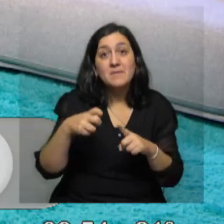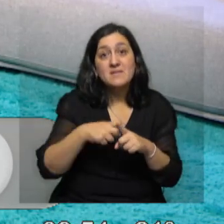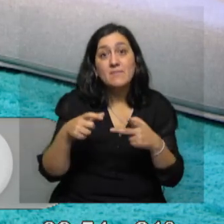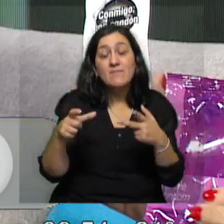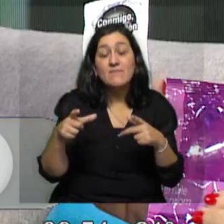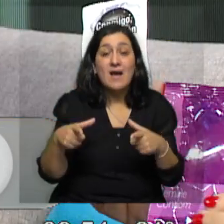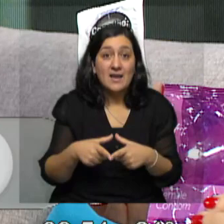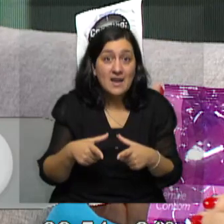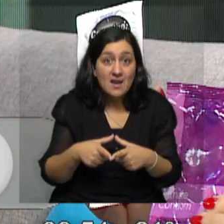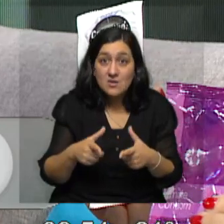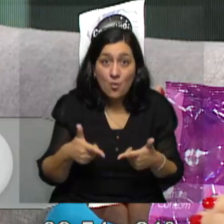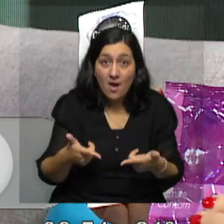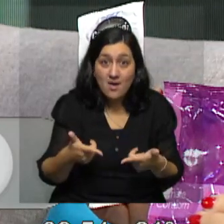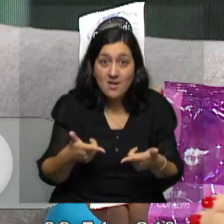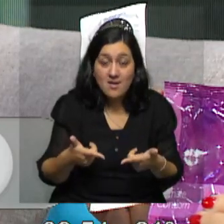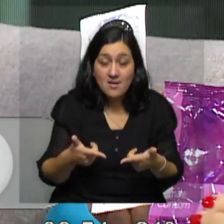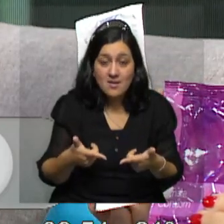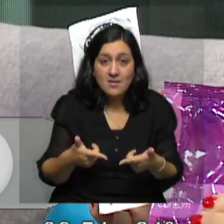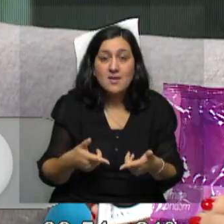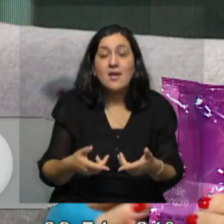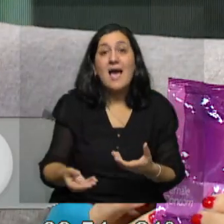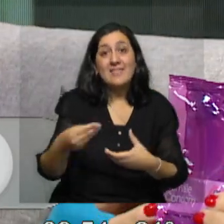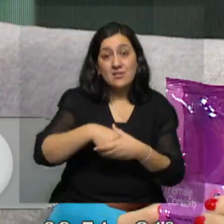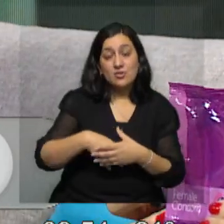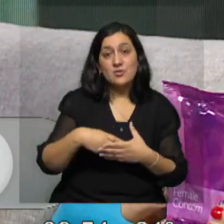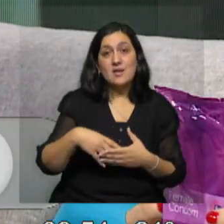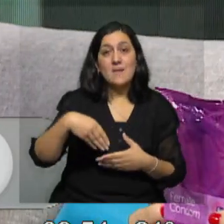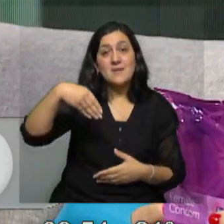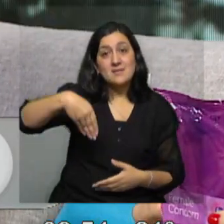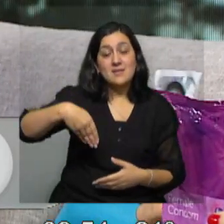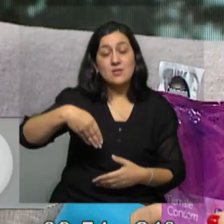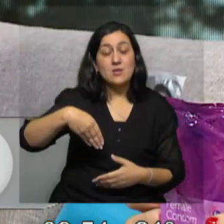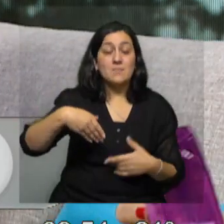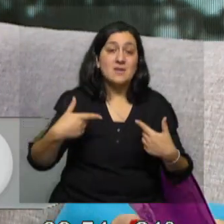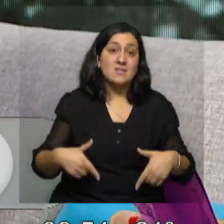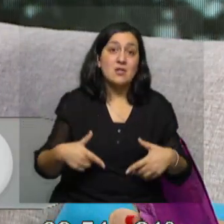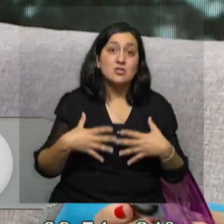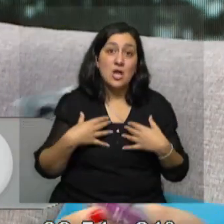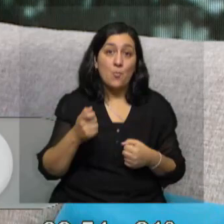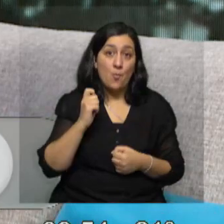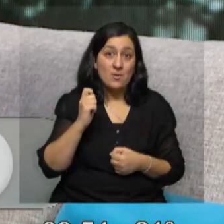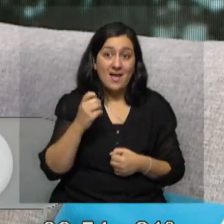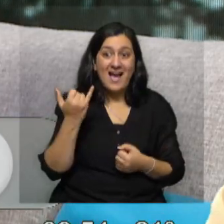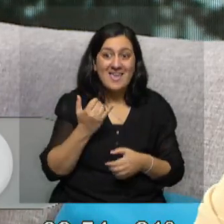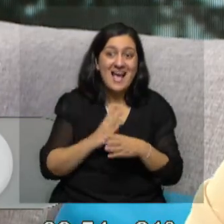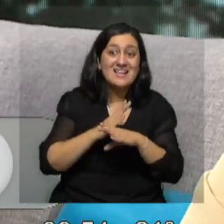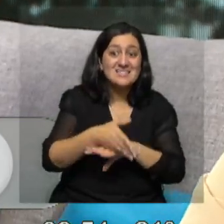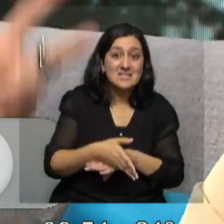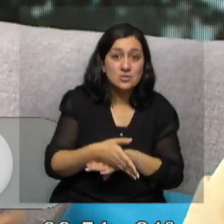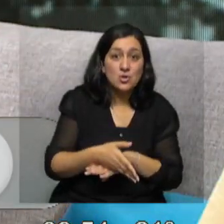regala? En realidad lo que tenemos es así. Dentro de lo que es el Sistema Nacional Integrado de Salud, tenemos accesibilidad a los